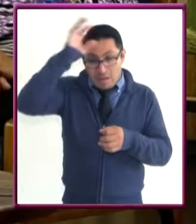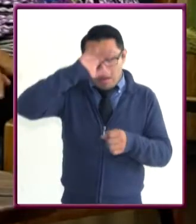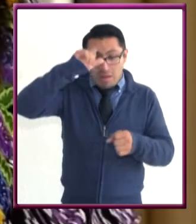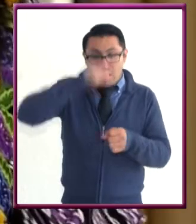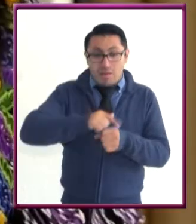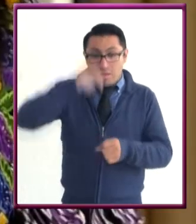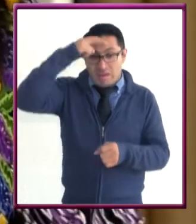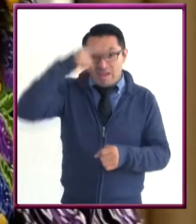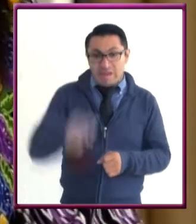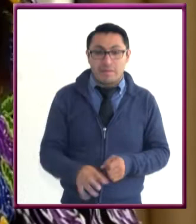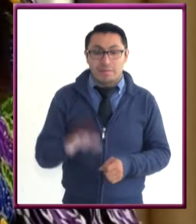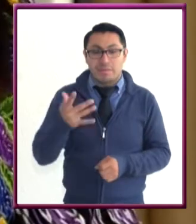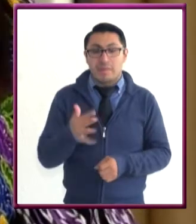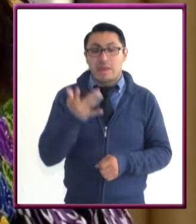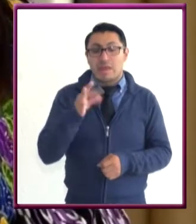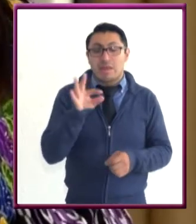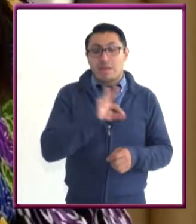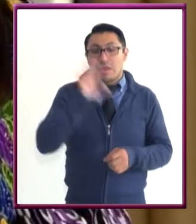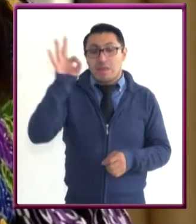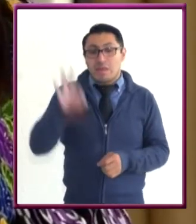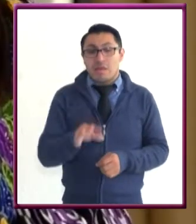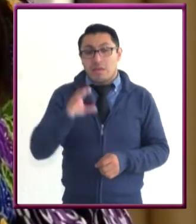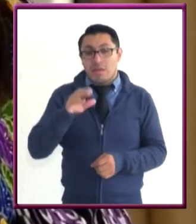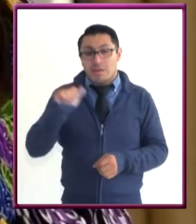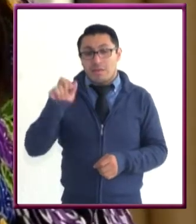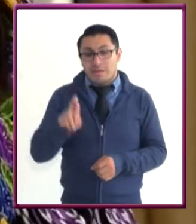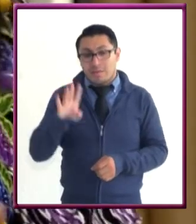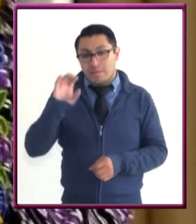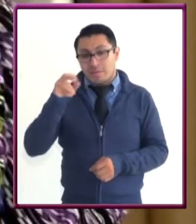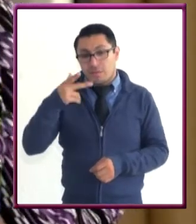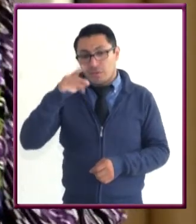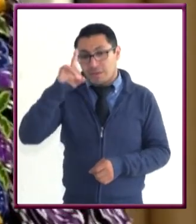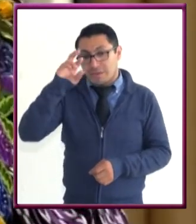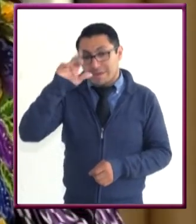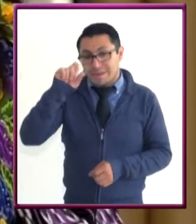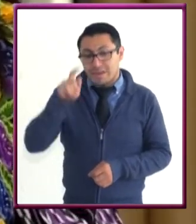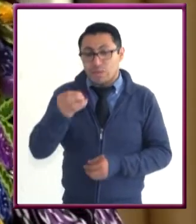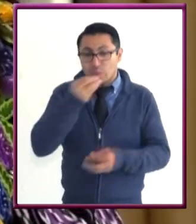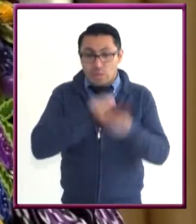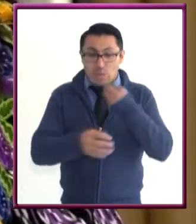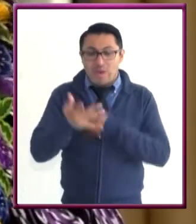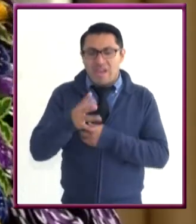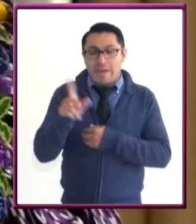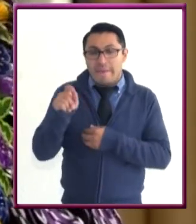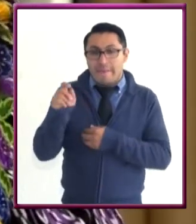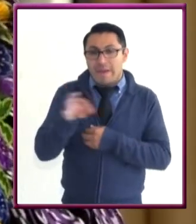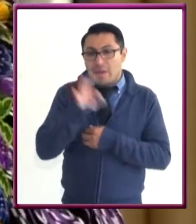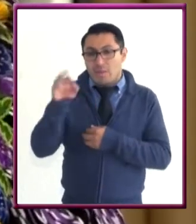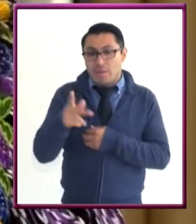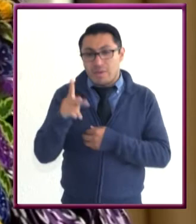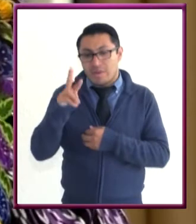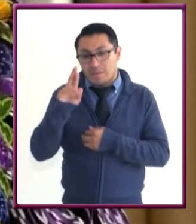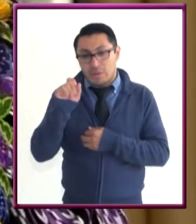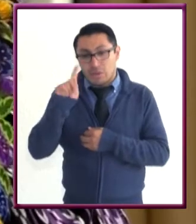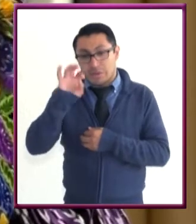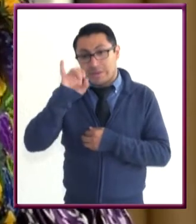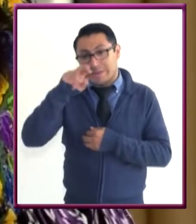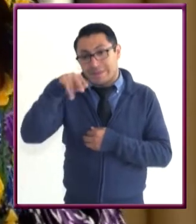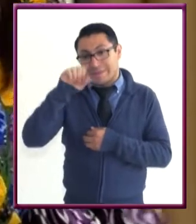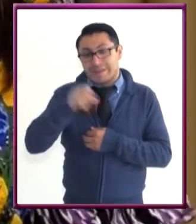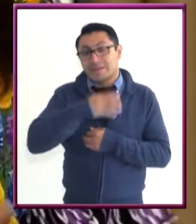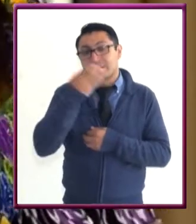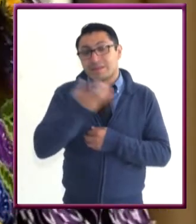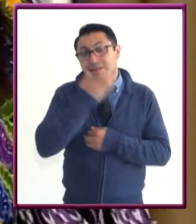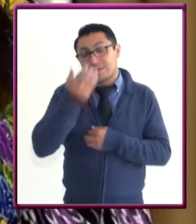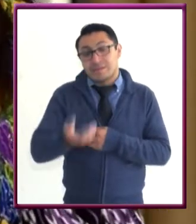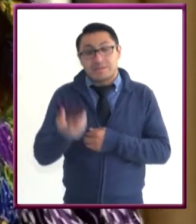nuestro país? Se calcula que 50% de los carbohidratos que consumimos y aproximadamente 20% de las proteínas cotidianas